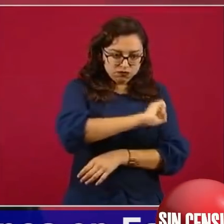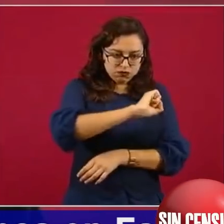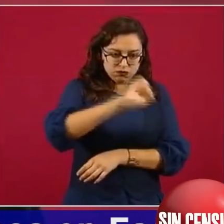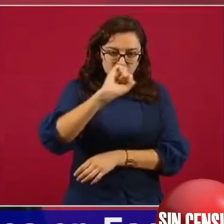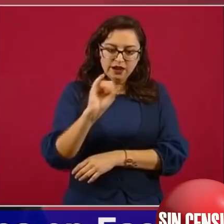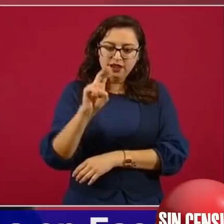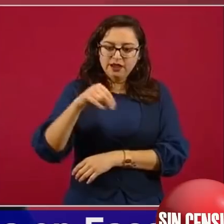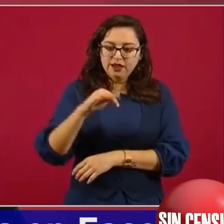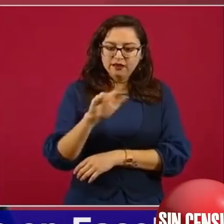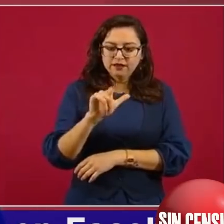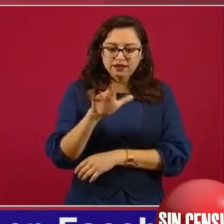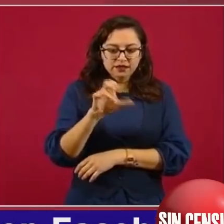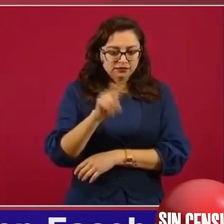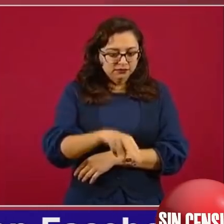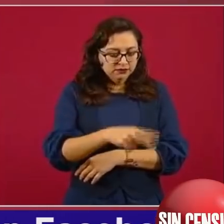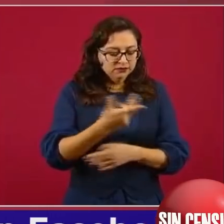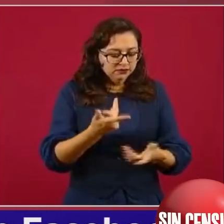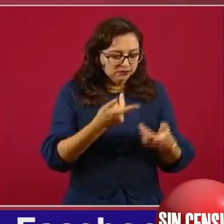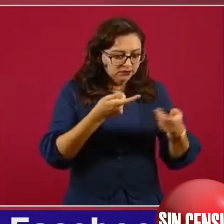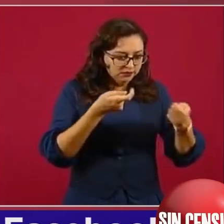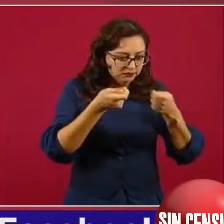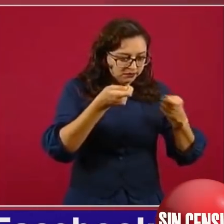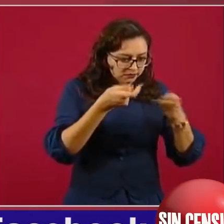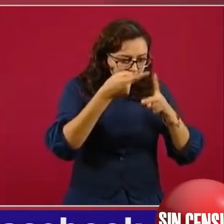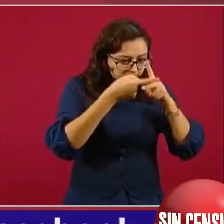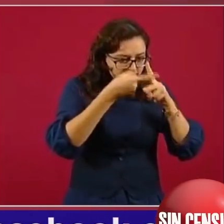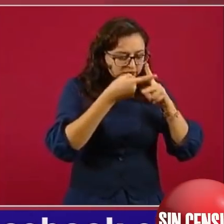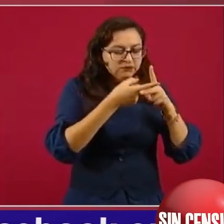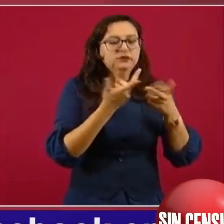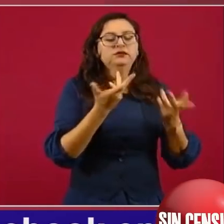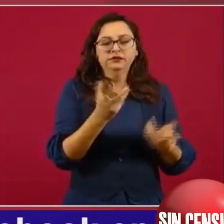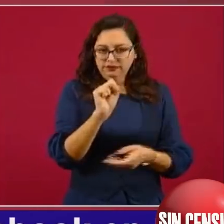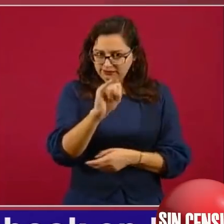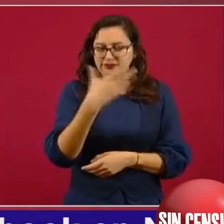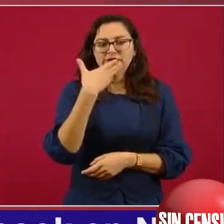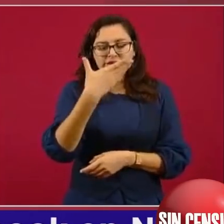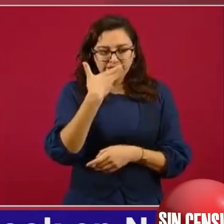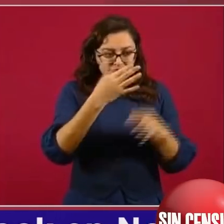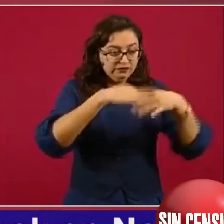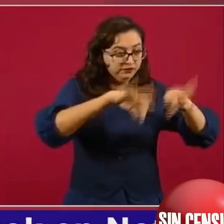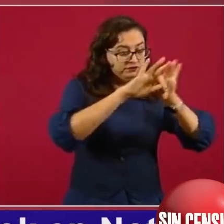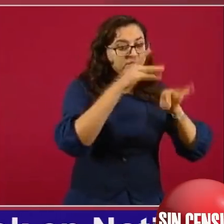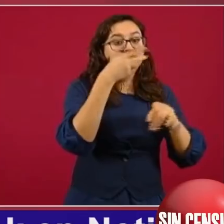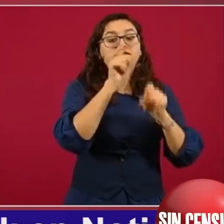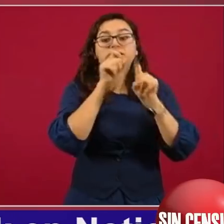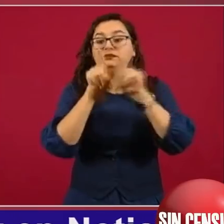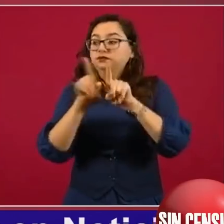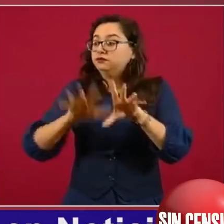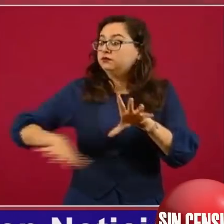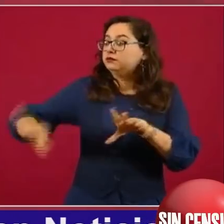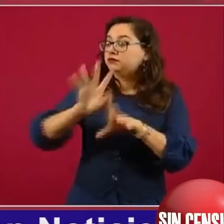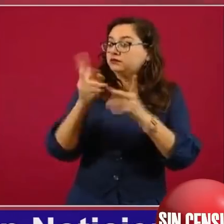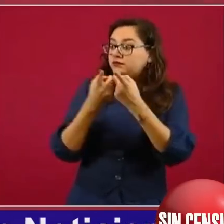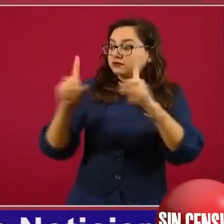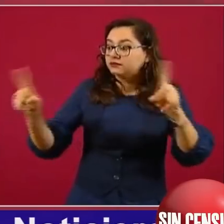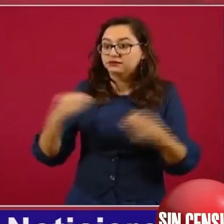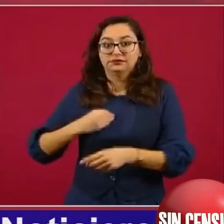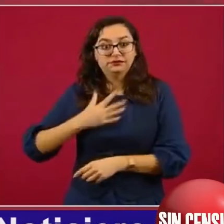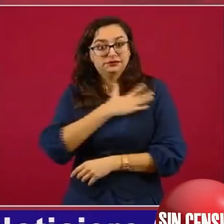sí, pero necesitamos desarrollo, necesitamos bienestar, que vean al